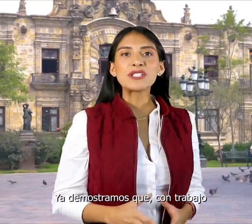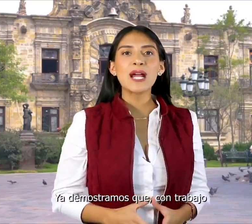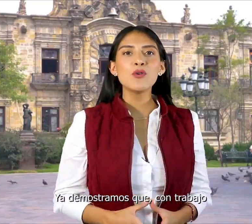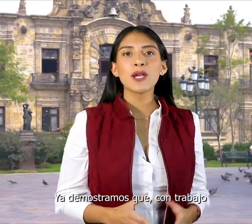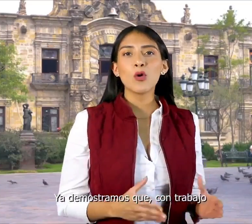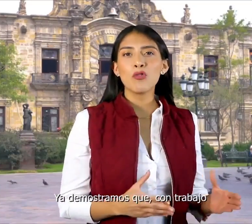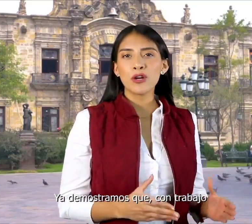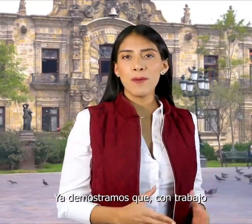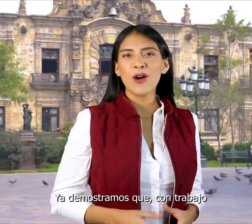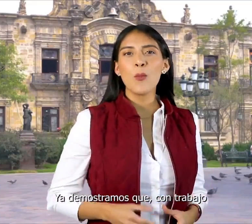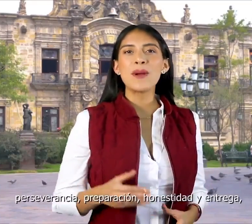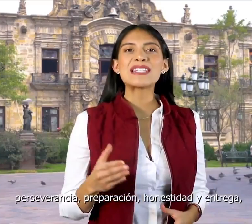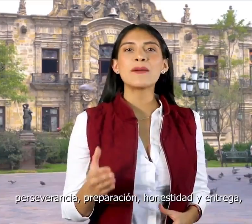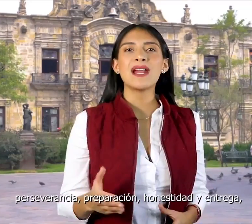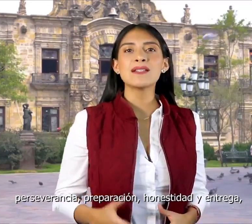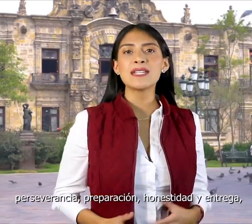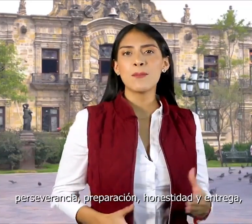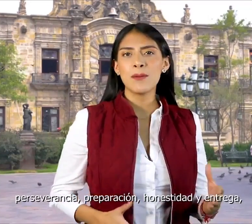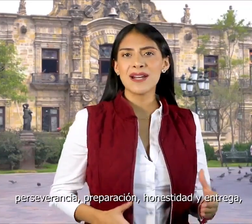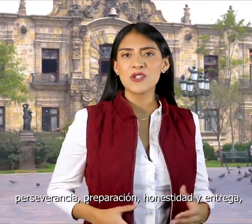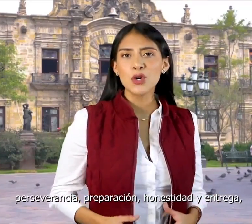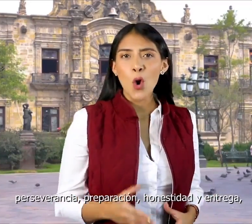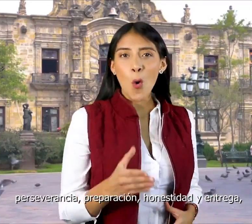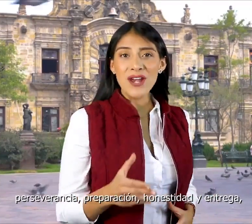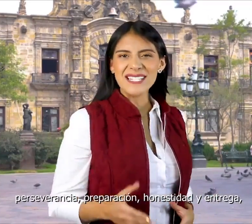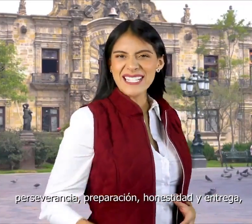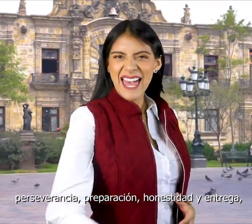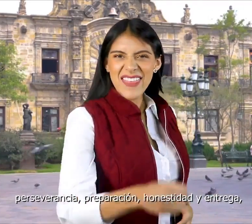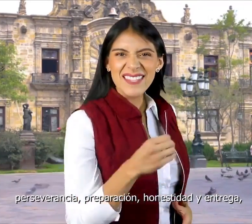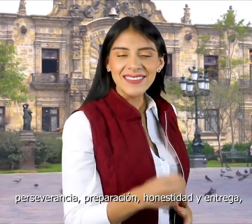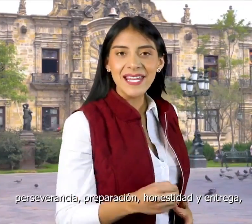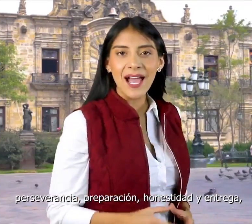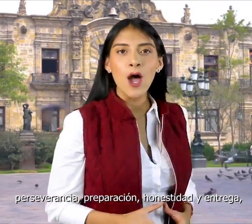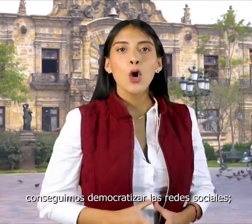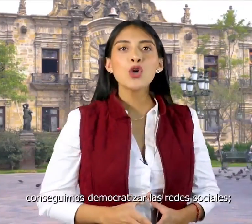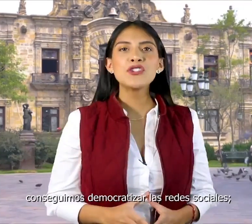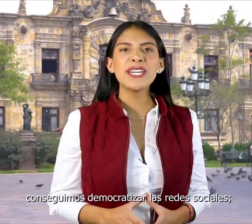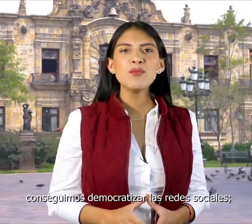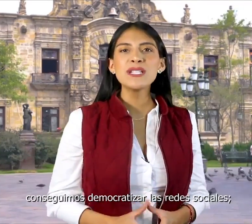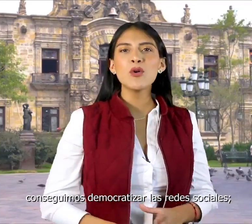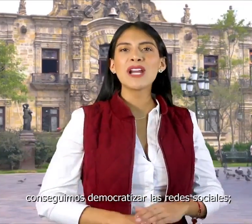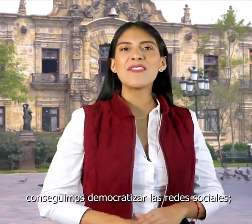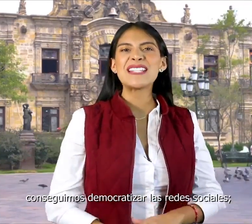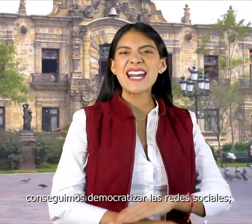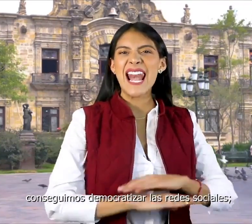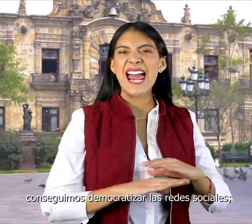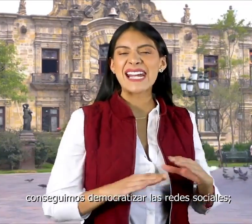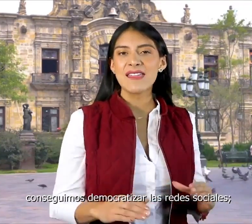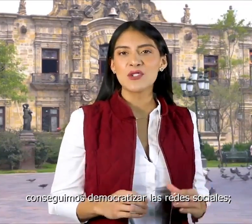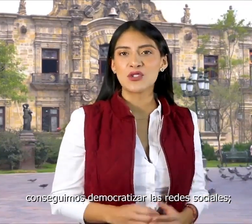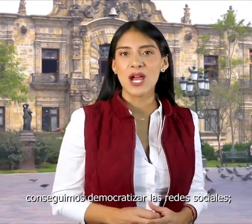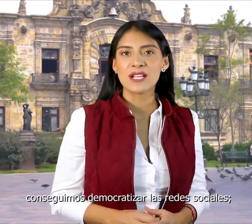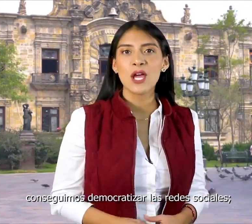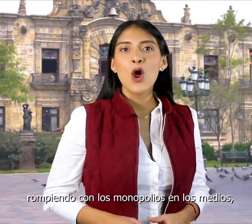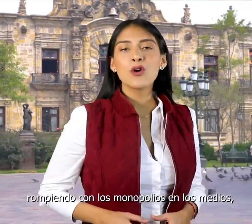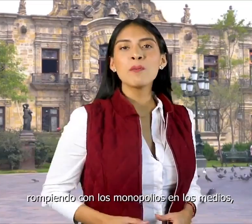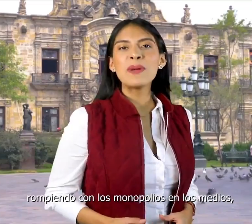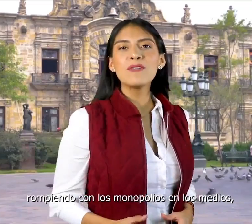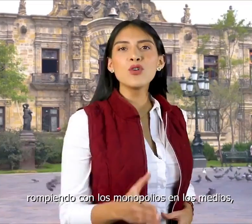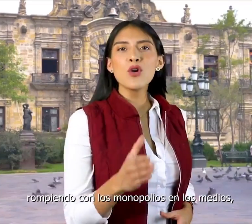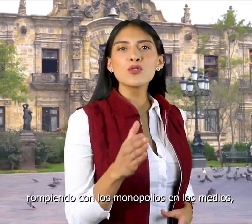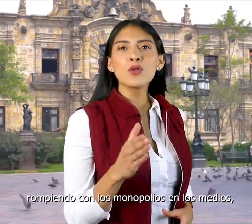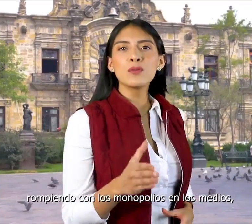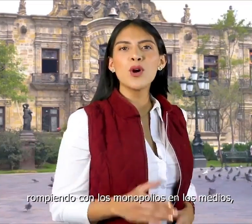iniciativas presenta, aunque eso no garantiza la calidad de estas. La académica consideró que además este tipo de candidatos